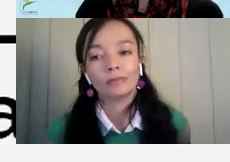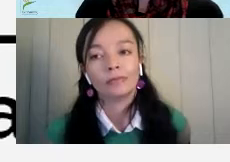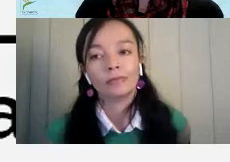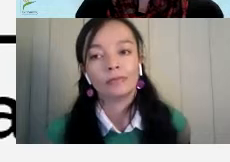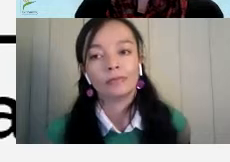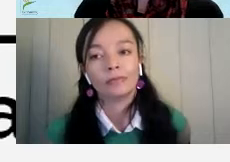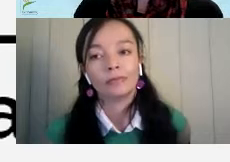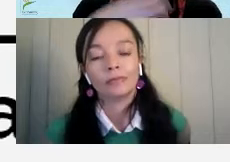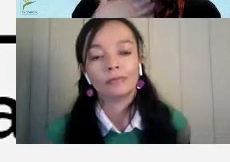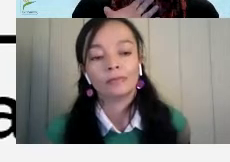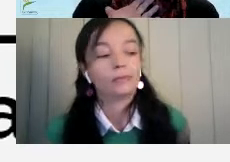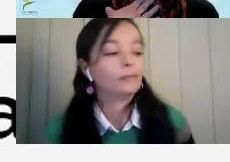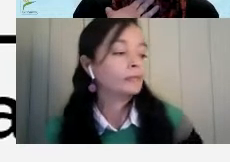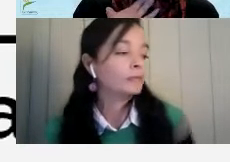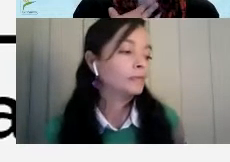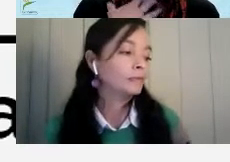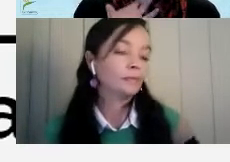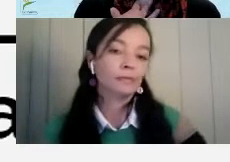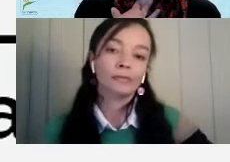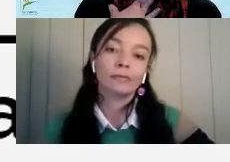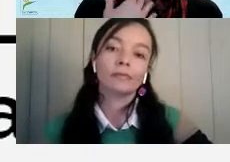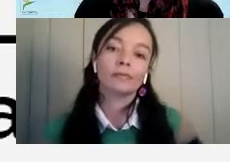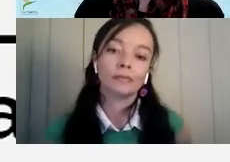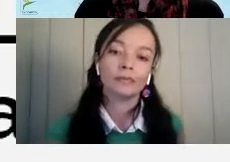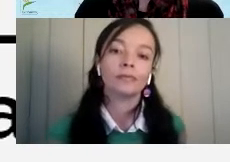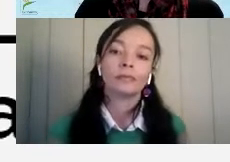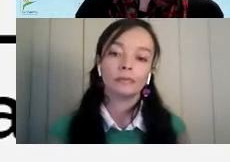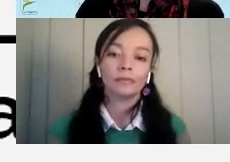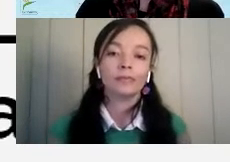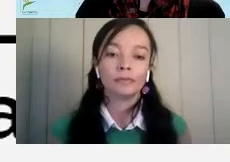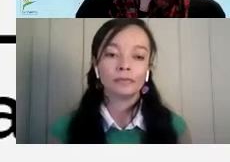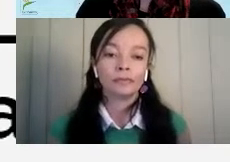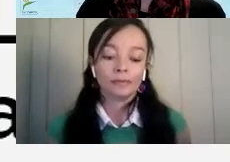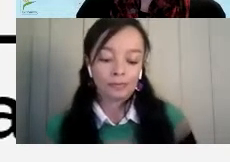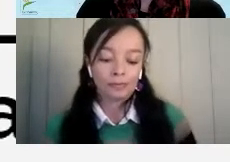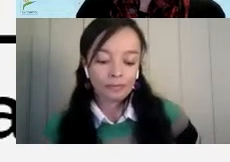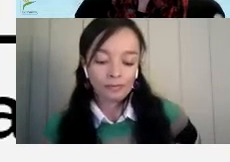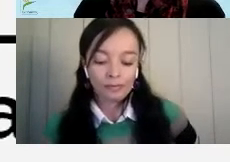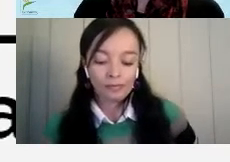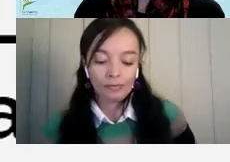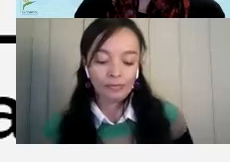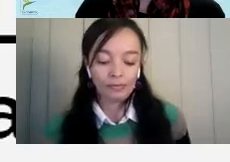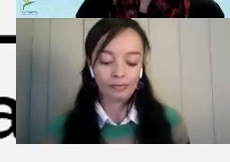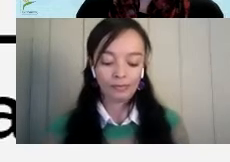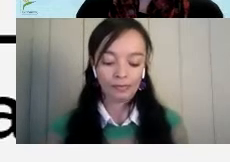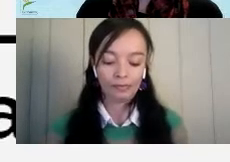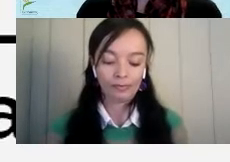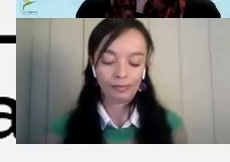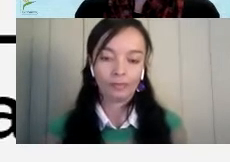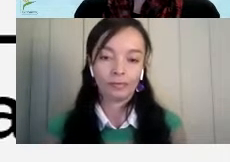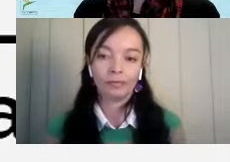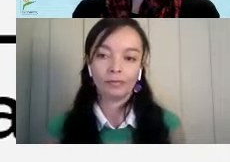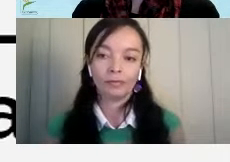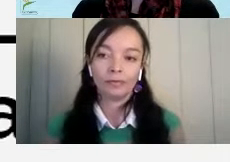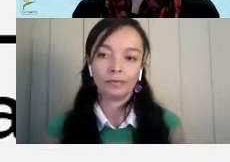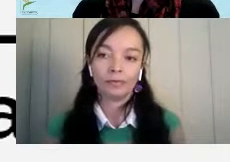no pueden hablar, no tienen la caja de voz ya desarrollado, pueden comunicarse en su propia manera y